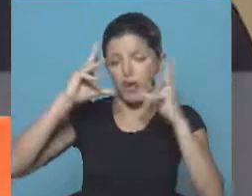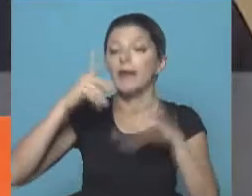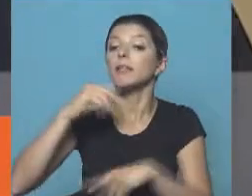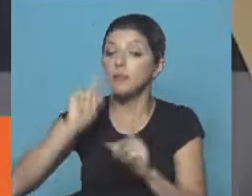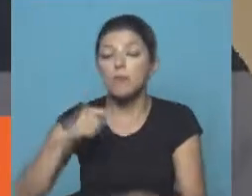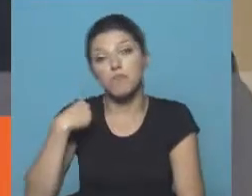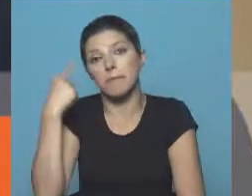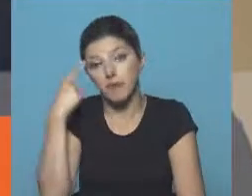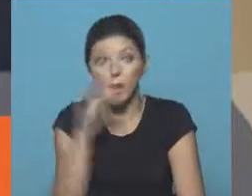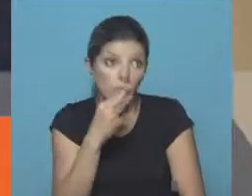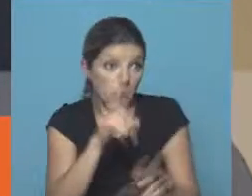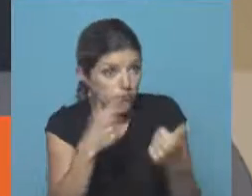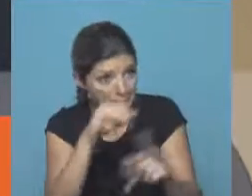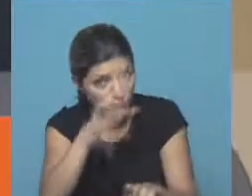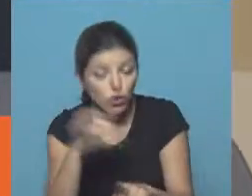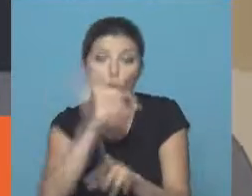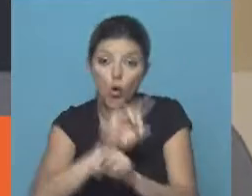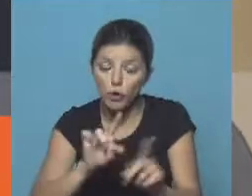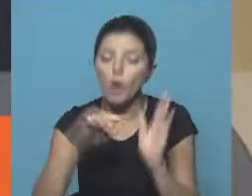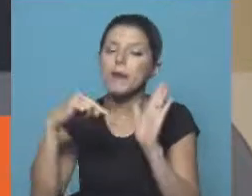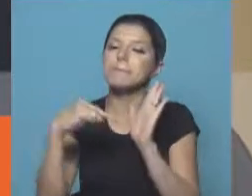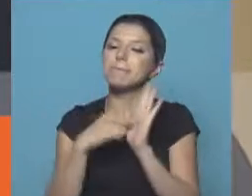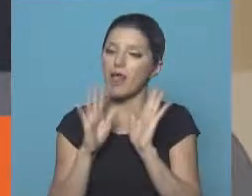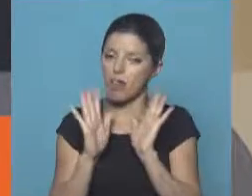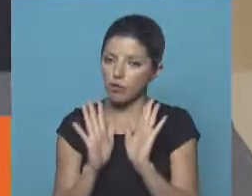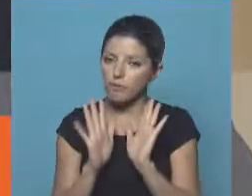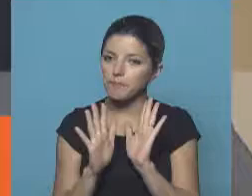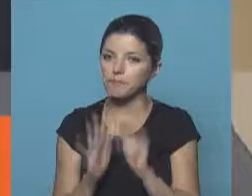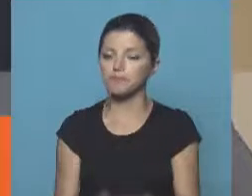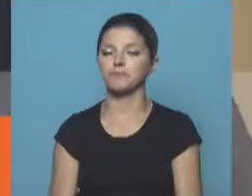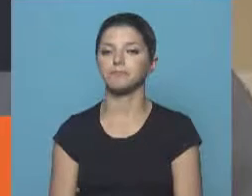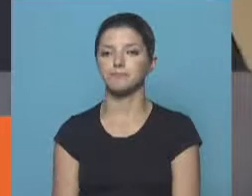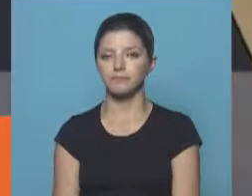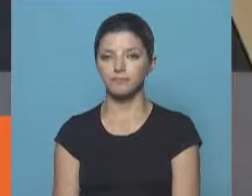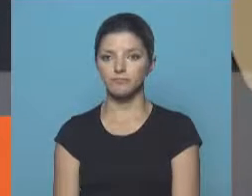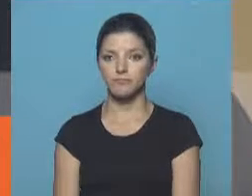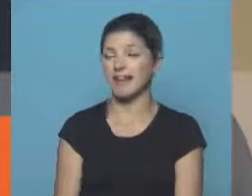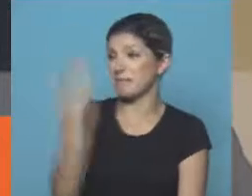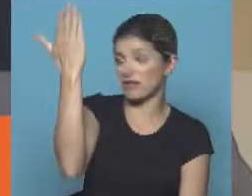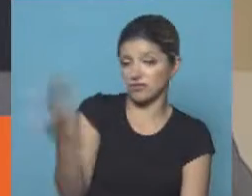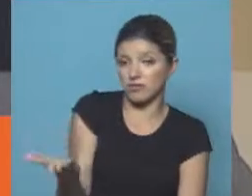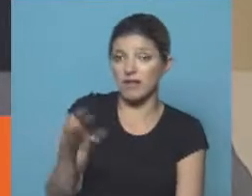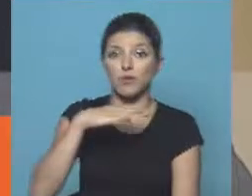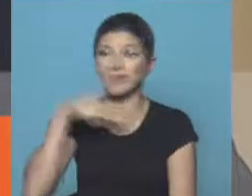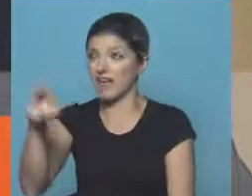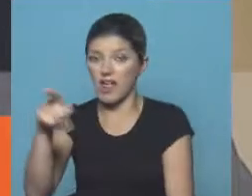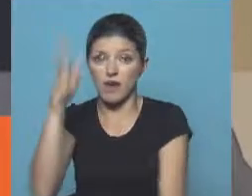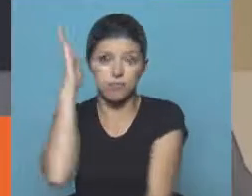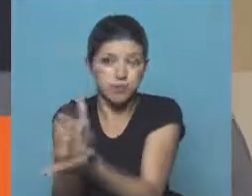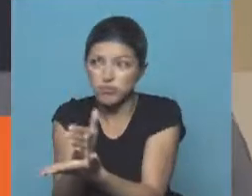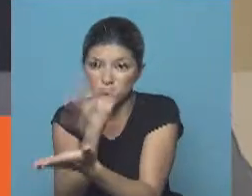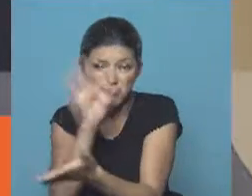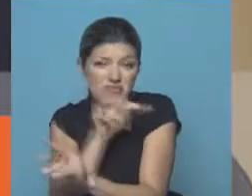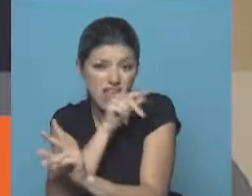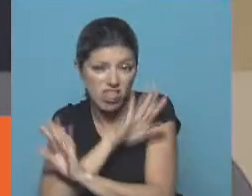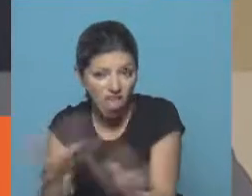convencimiento que puede ser verdadero o no pero pero que ese convencimiento existe que el delincuente no le va a pasar nada con lo